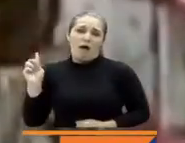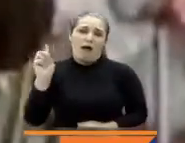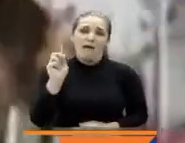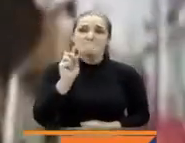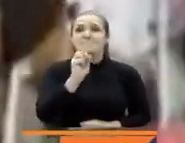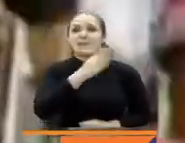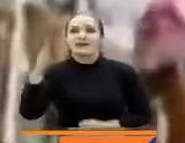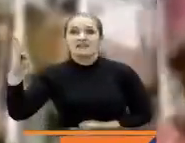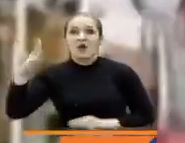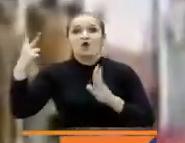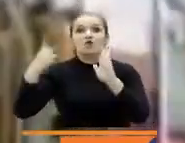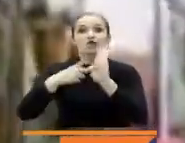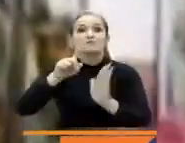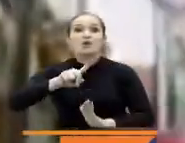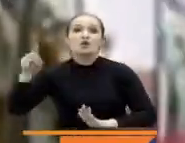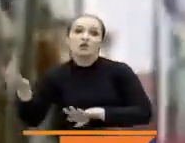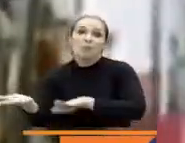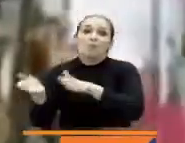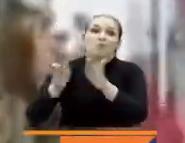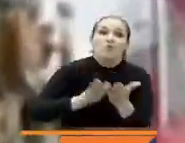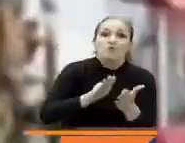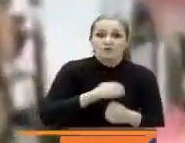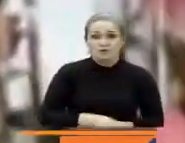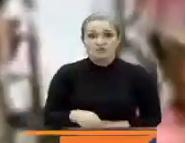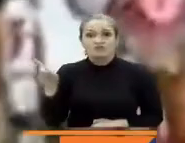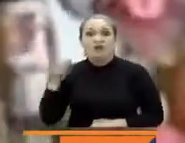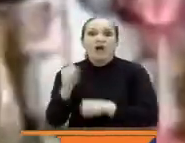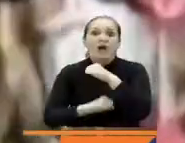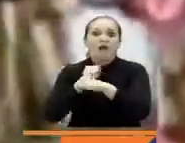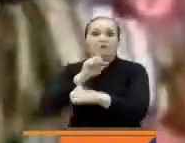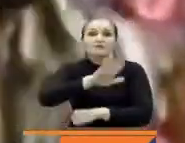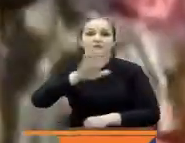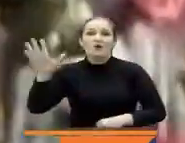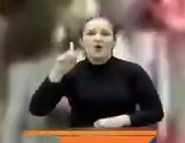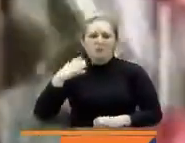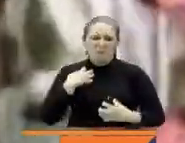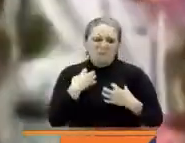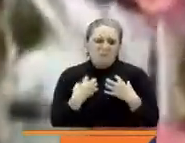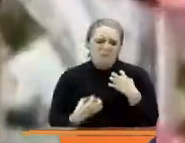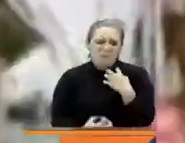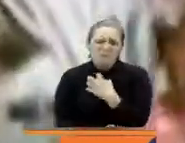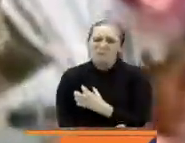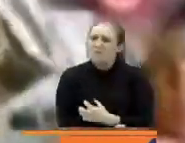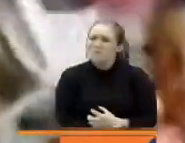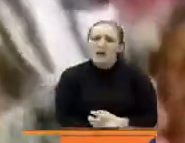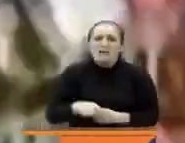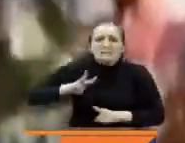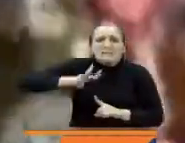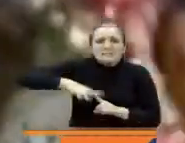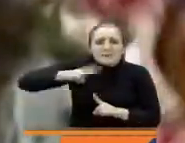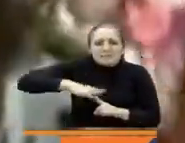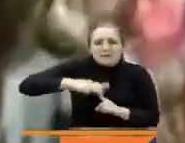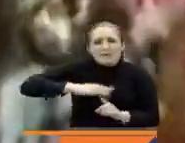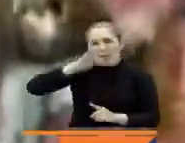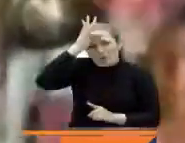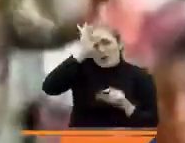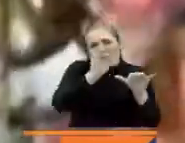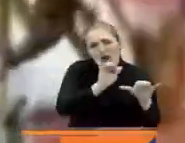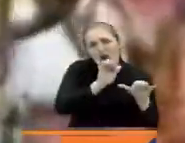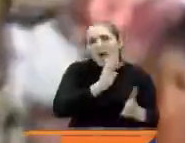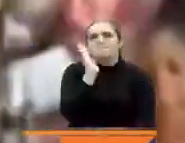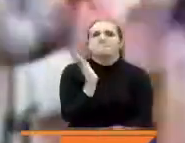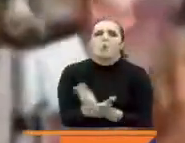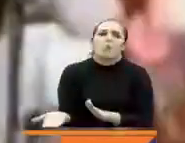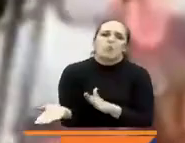2011, a sus 55 años, debido a fallas en diferentes órganos después de estar 3 meses hospitalizados. Así